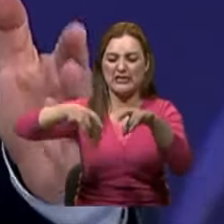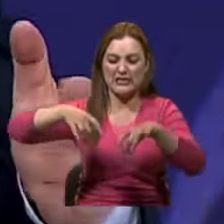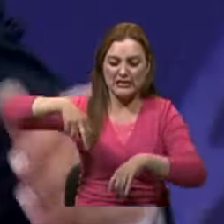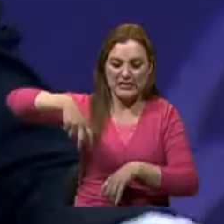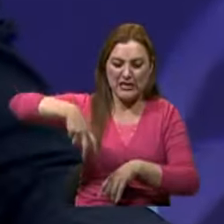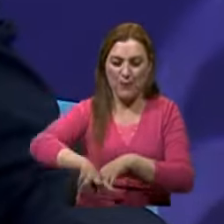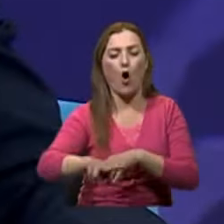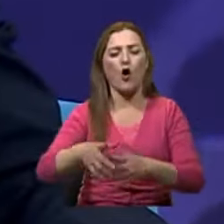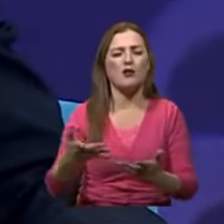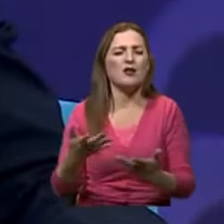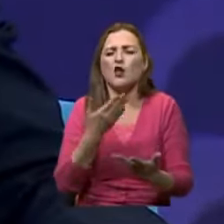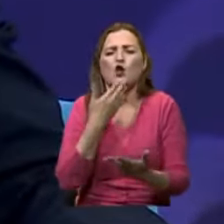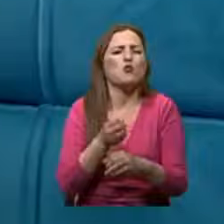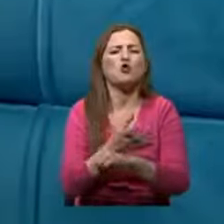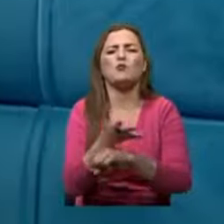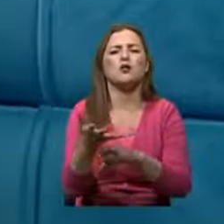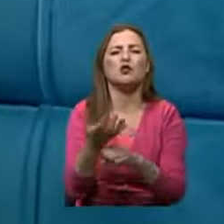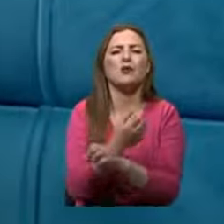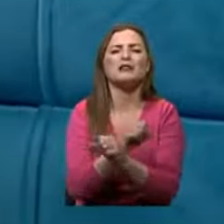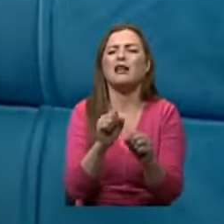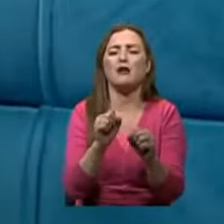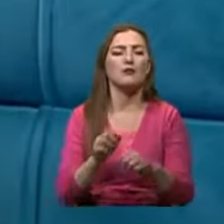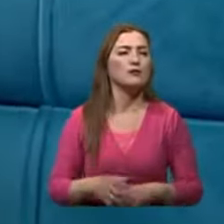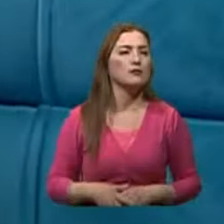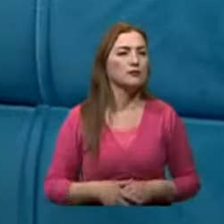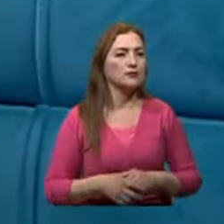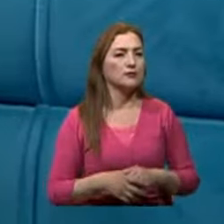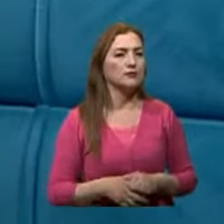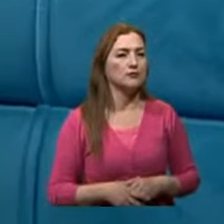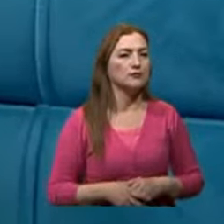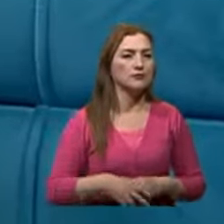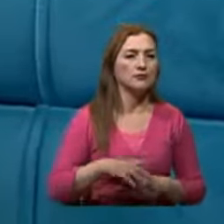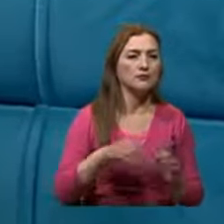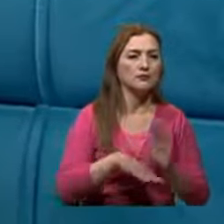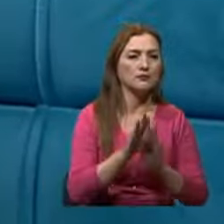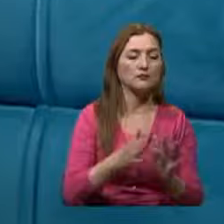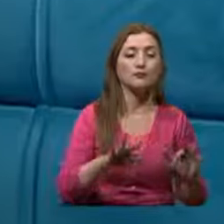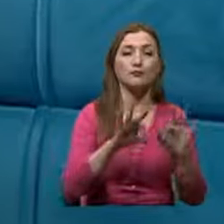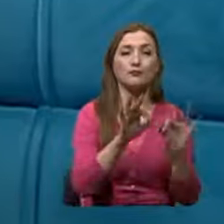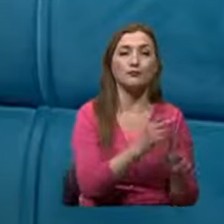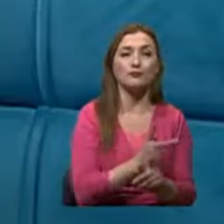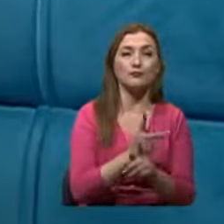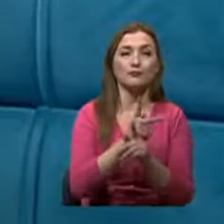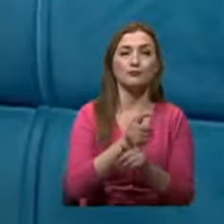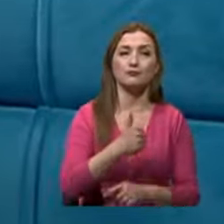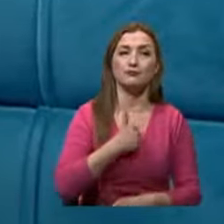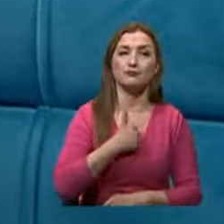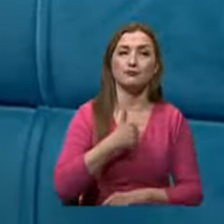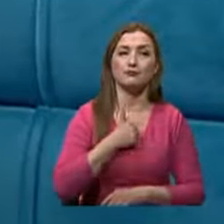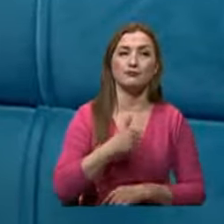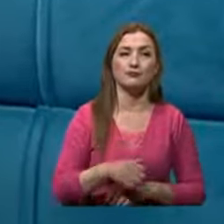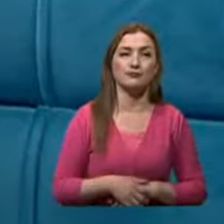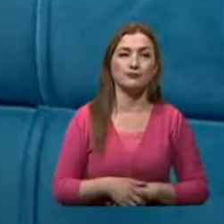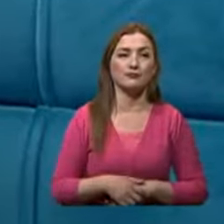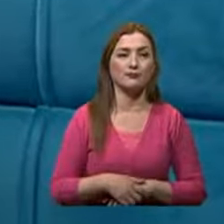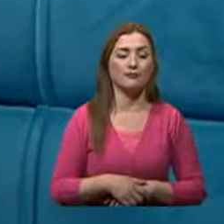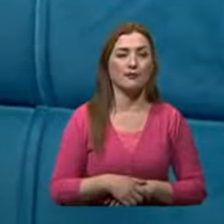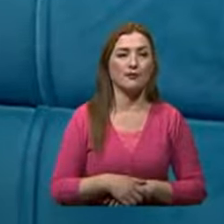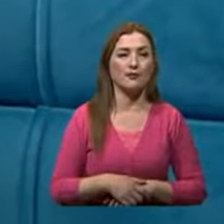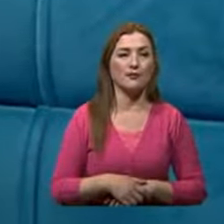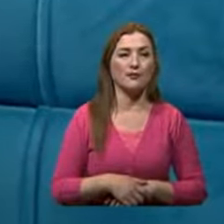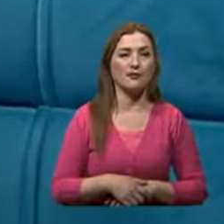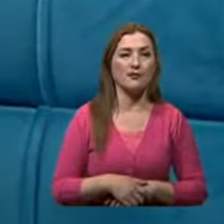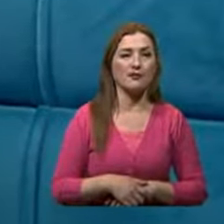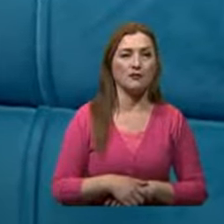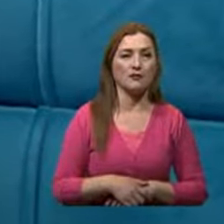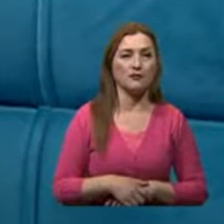para evitar ese tipo de accidentes? Efectivamente, creo que es el tener cuidado con uno mismo. A veces no nos damos ese espacio, ese